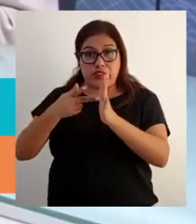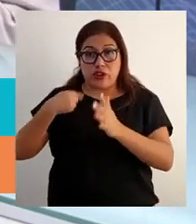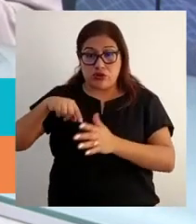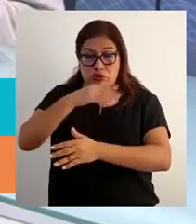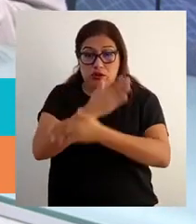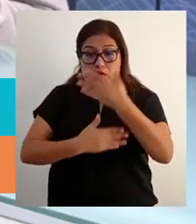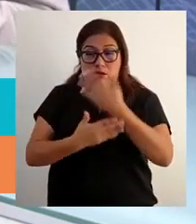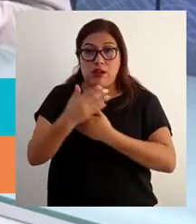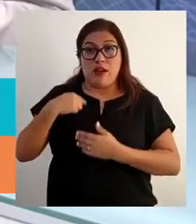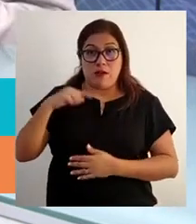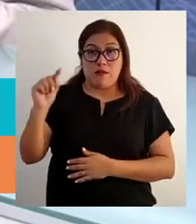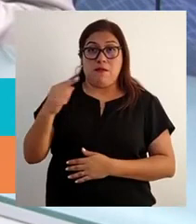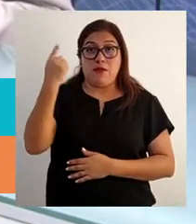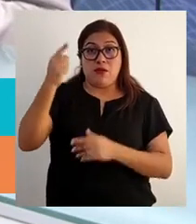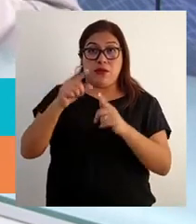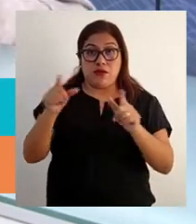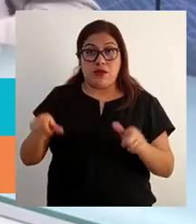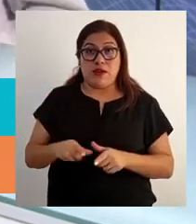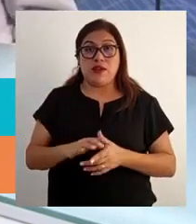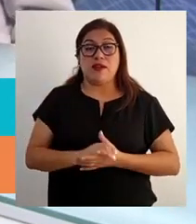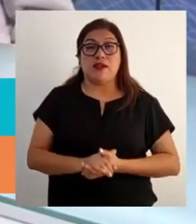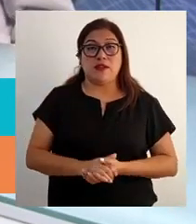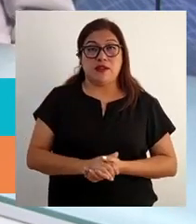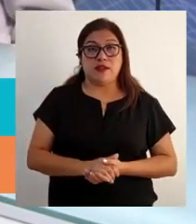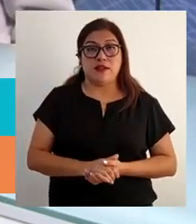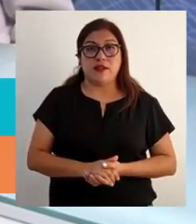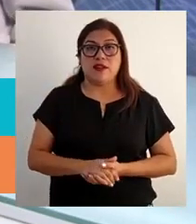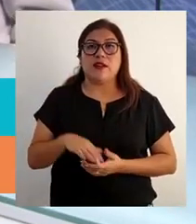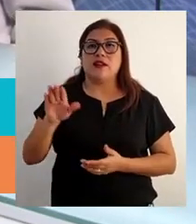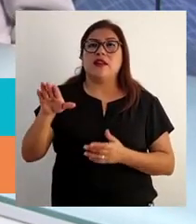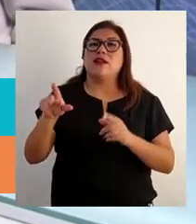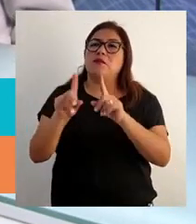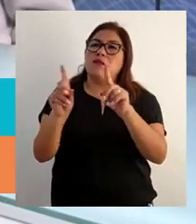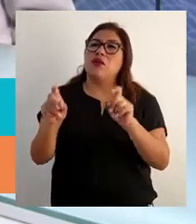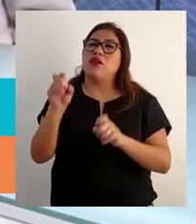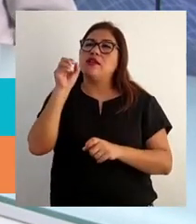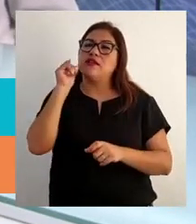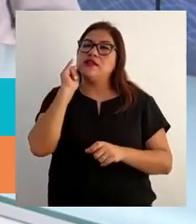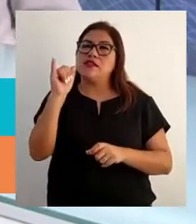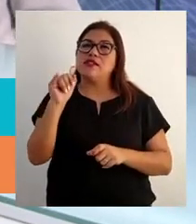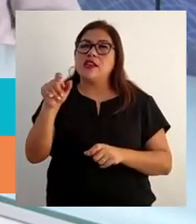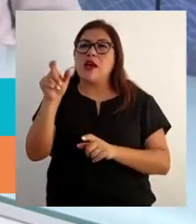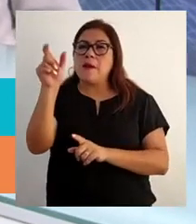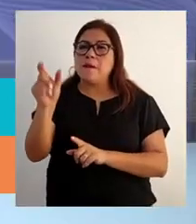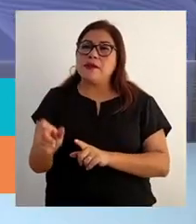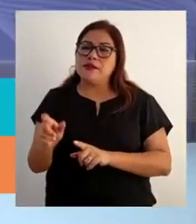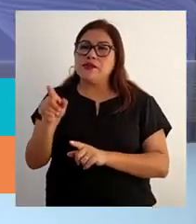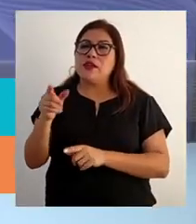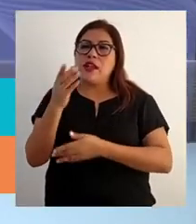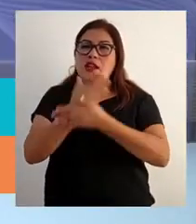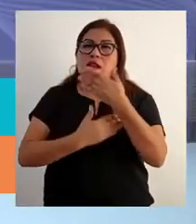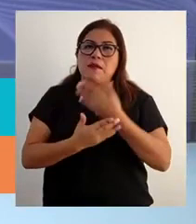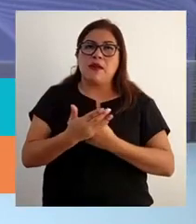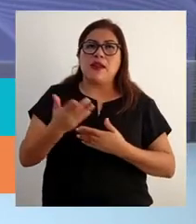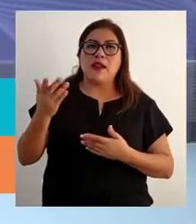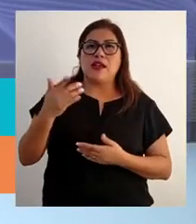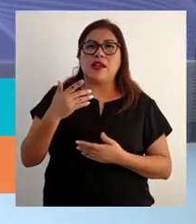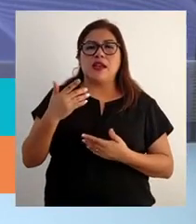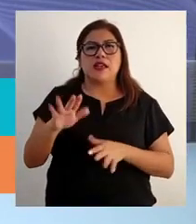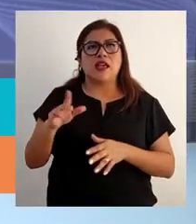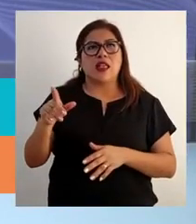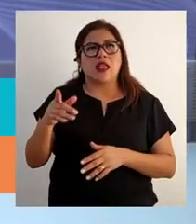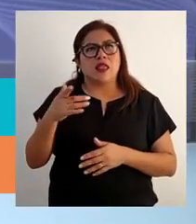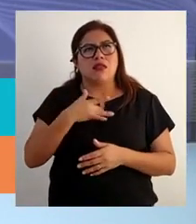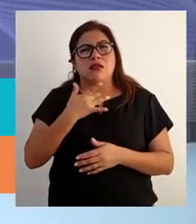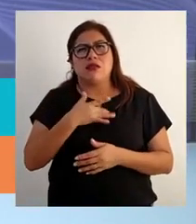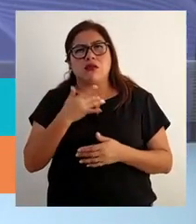¿sí? Doctora, ¿y qué hacer también cuando la persona sigue interdicta? Ya, Precisamente nosotros establecimos,